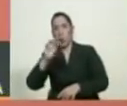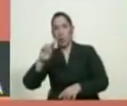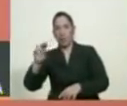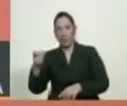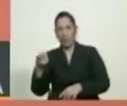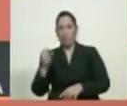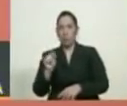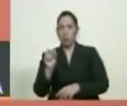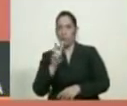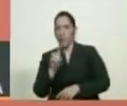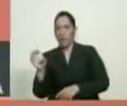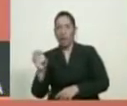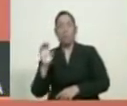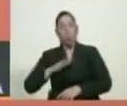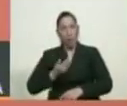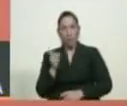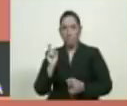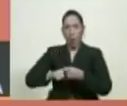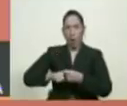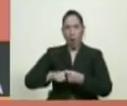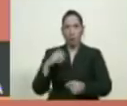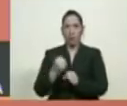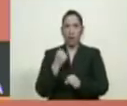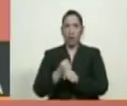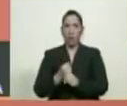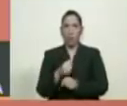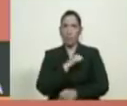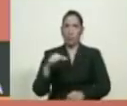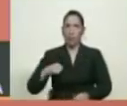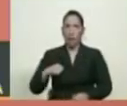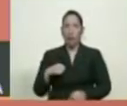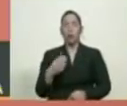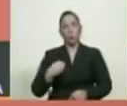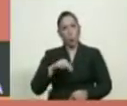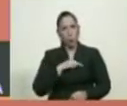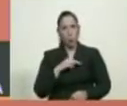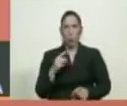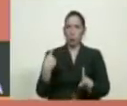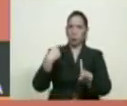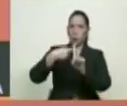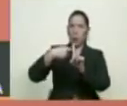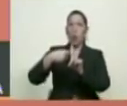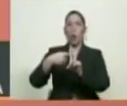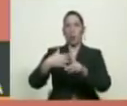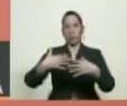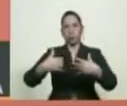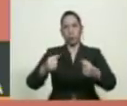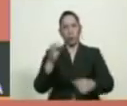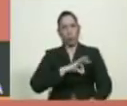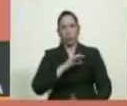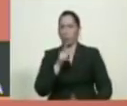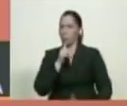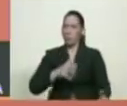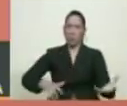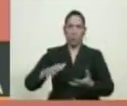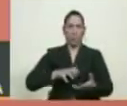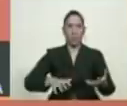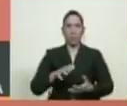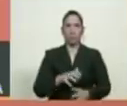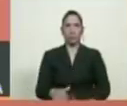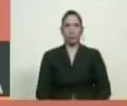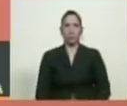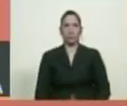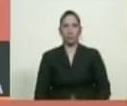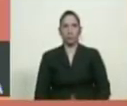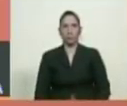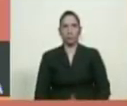www.patria.gov.be y ahí se registran ustedes como trabajador privado. Nosotros cruzamos esos datos con lo que tenemos en el Seguro Social y no hay ningún problema. Por Unión